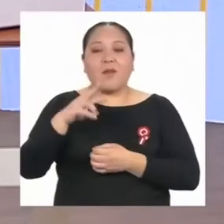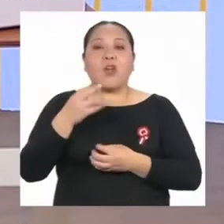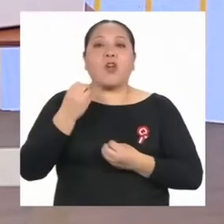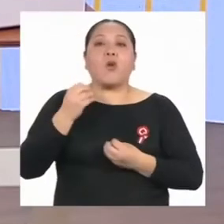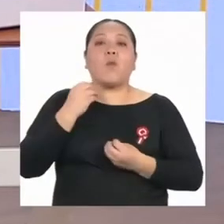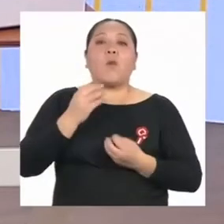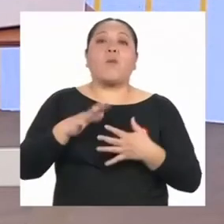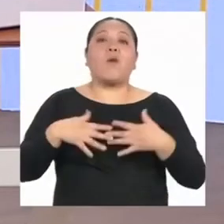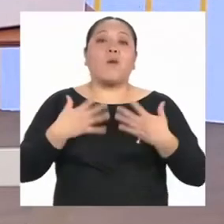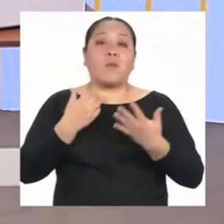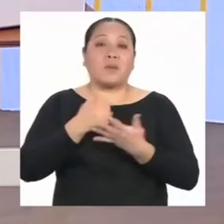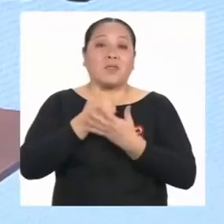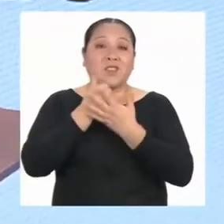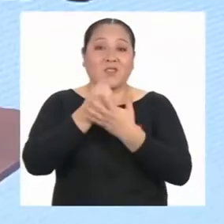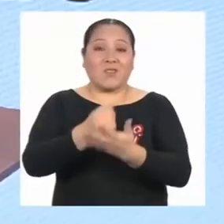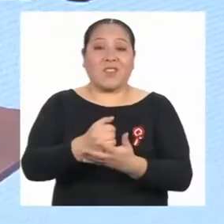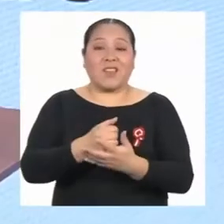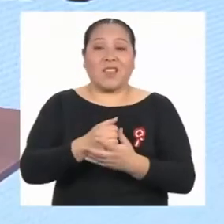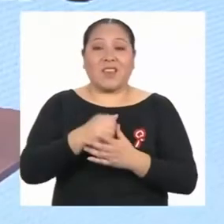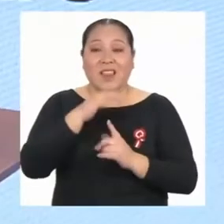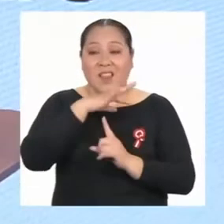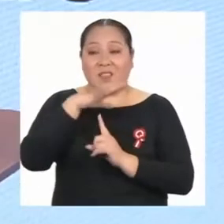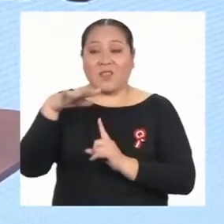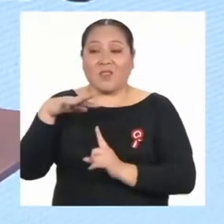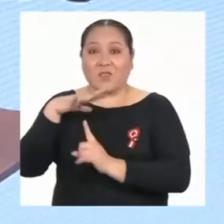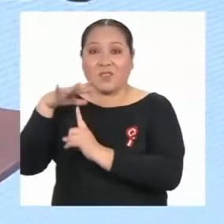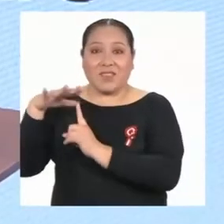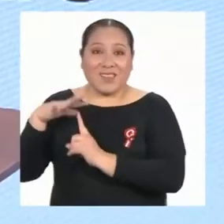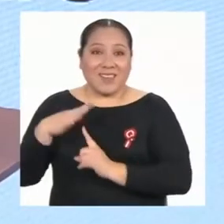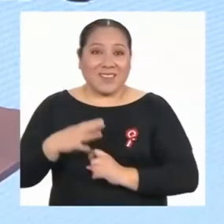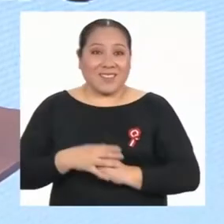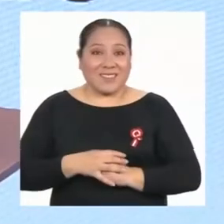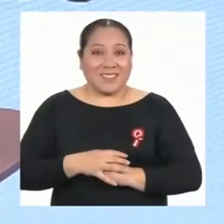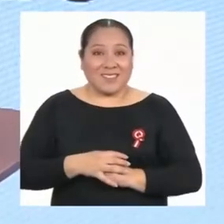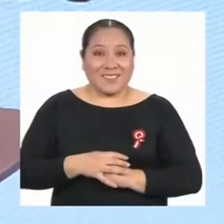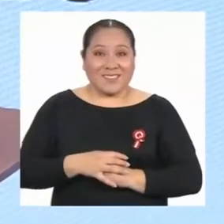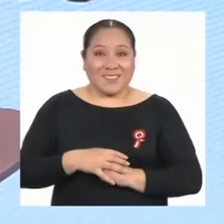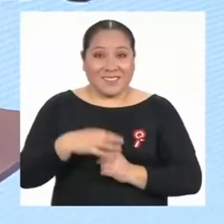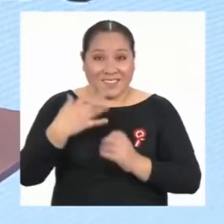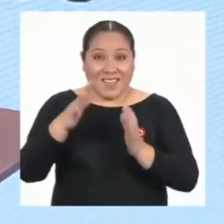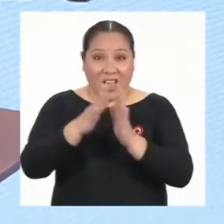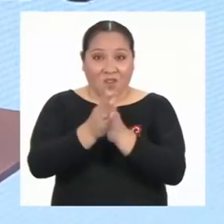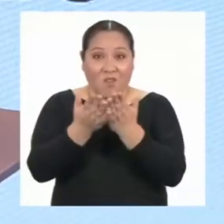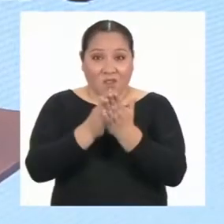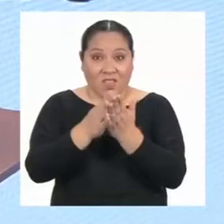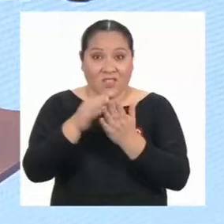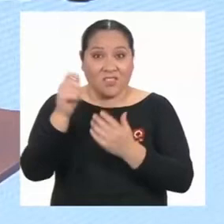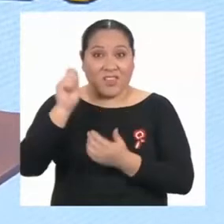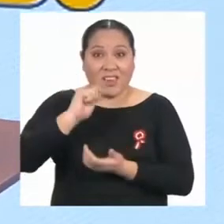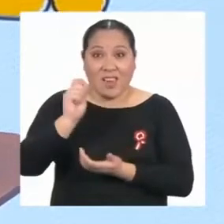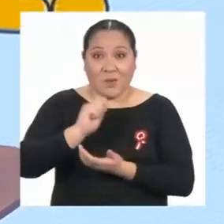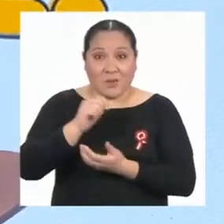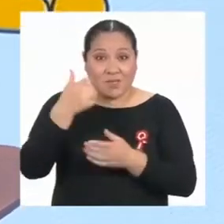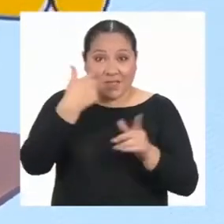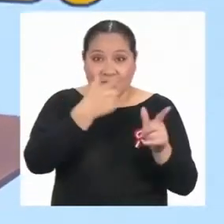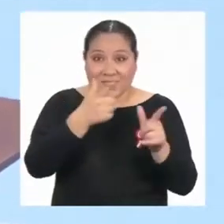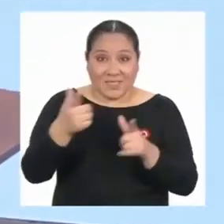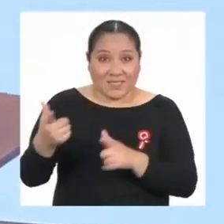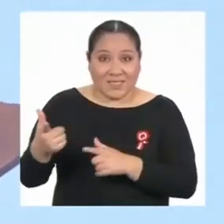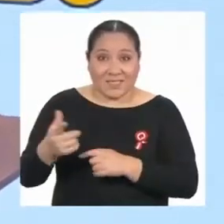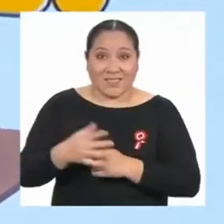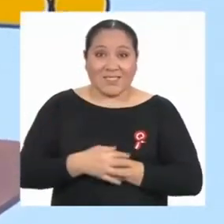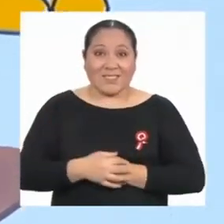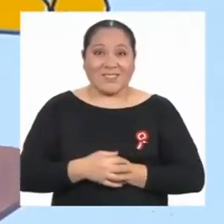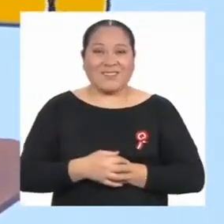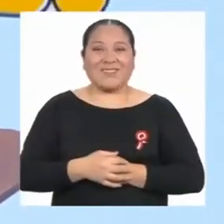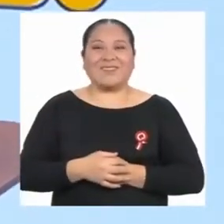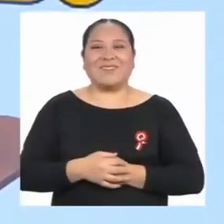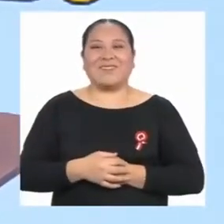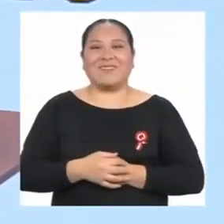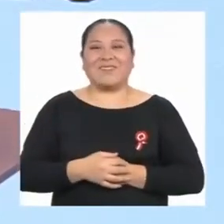contribuir con la naturaleza. ¿Qué dicen? ¿Ya tienen sus cuadernos y lápices listos?